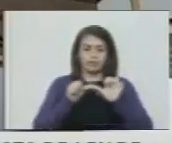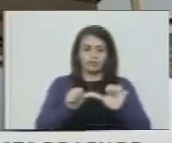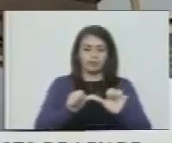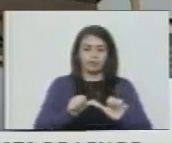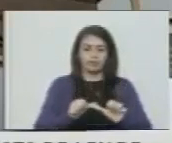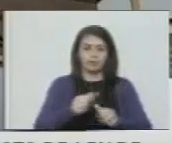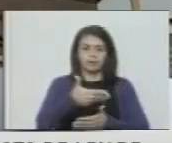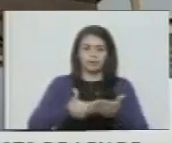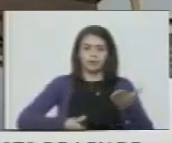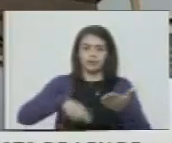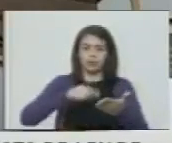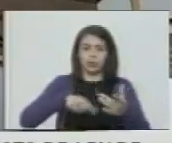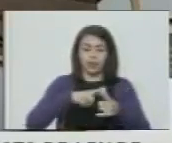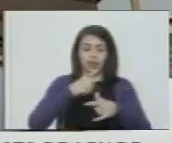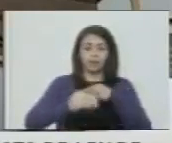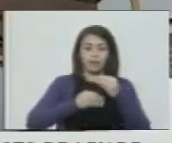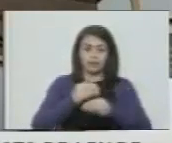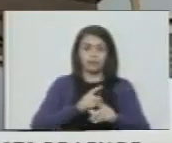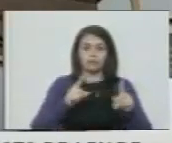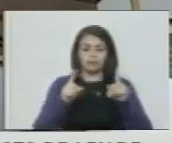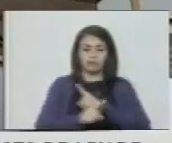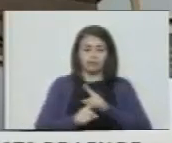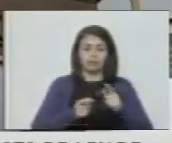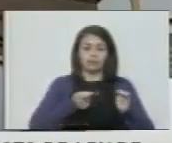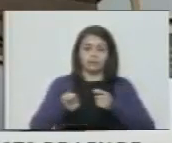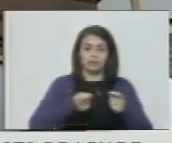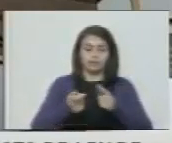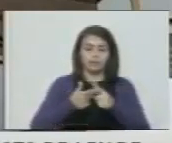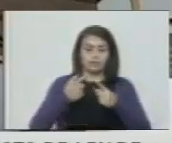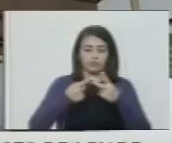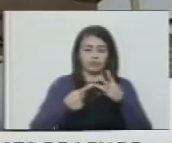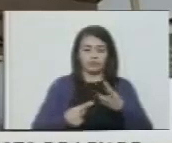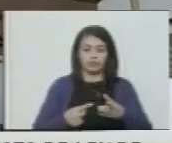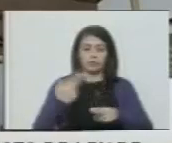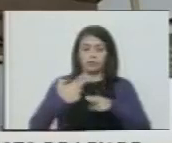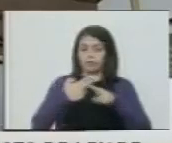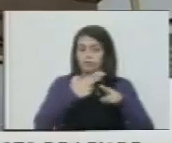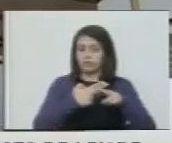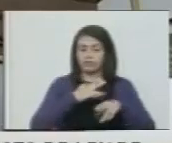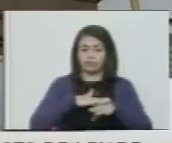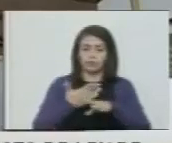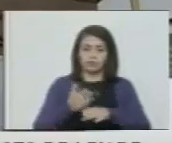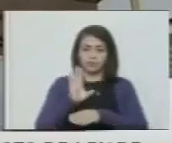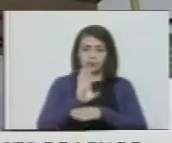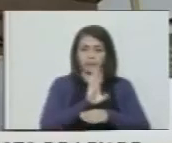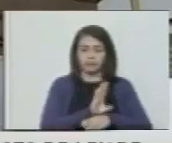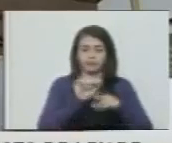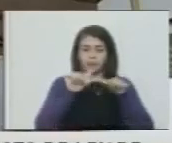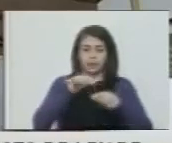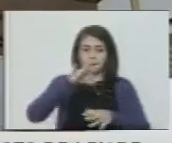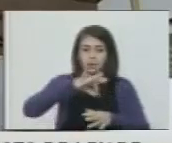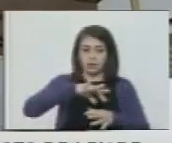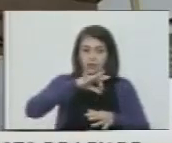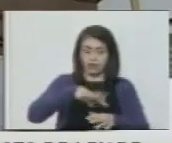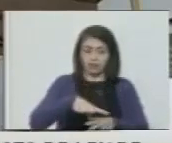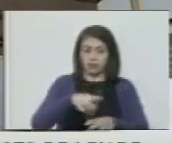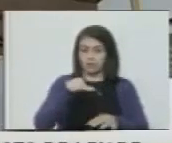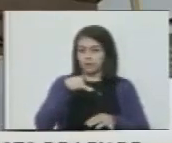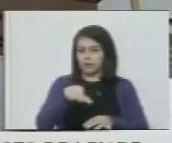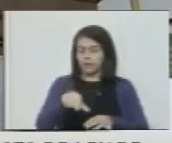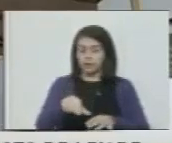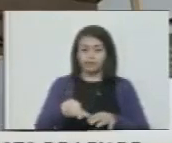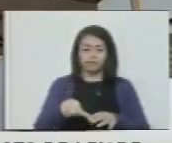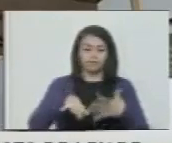el contratante, quienes establecerán los controles y las condiciones de los riesgos amparados por dicho fondo. En función